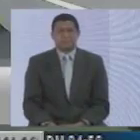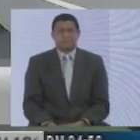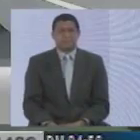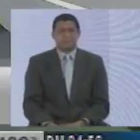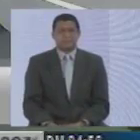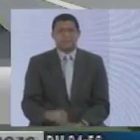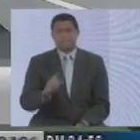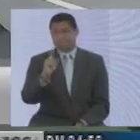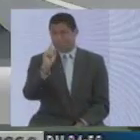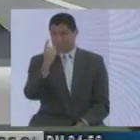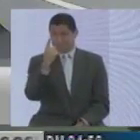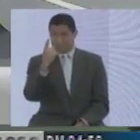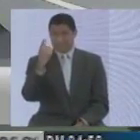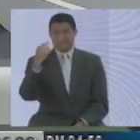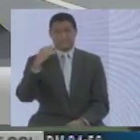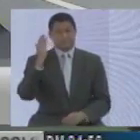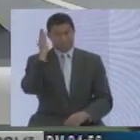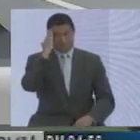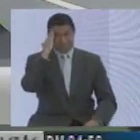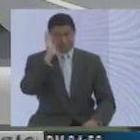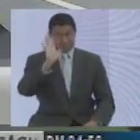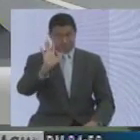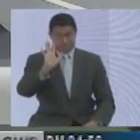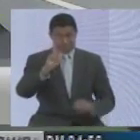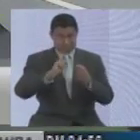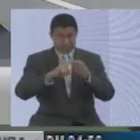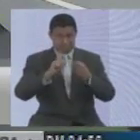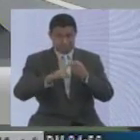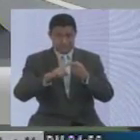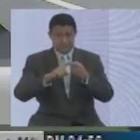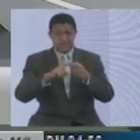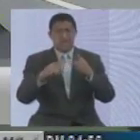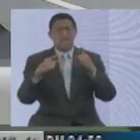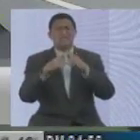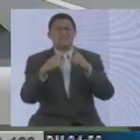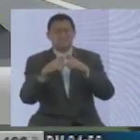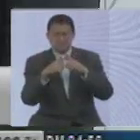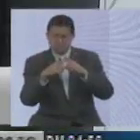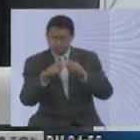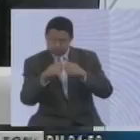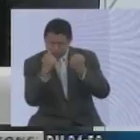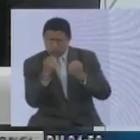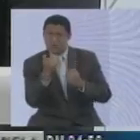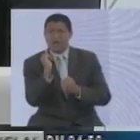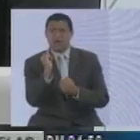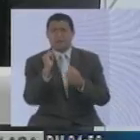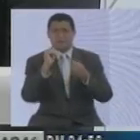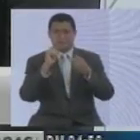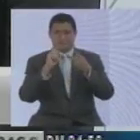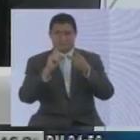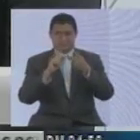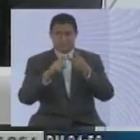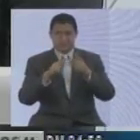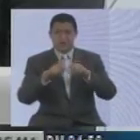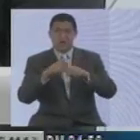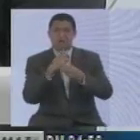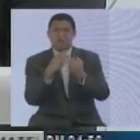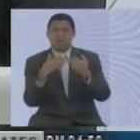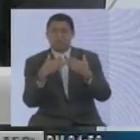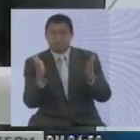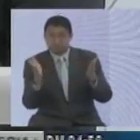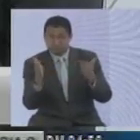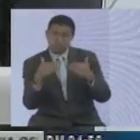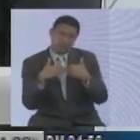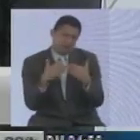lo primero que tiene que hacer es ver el tipo de lesión que tiene él si es una fractura abierta es una